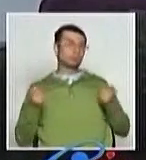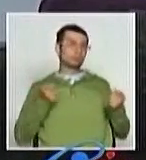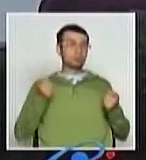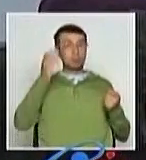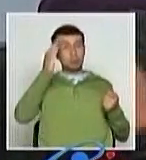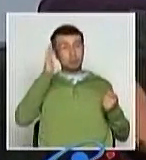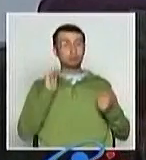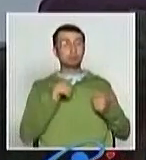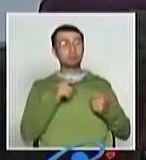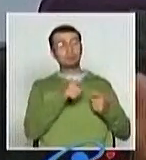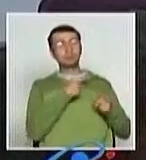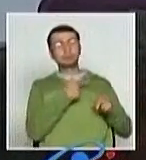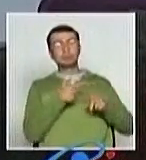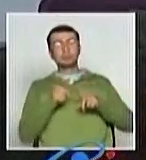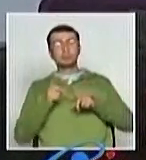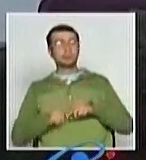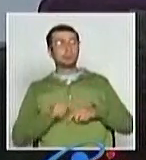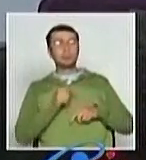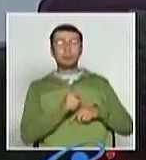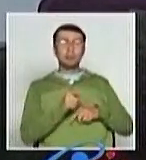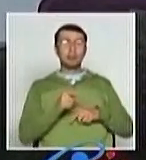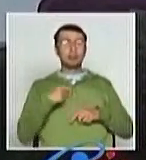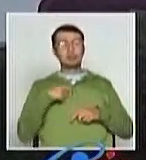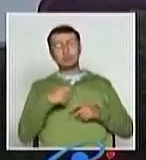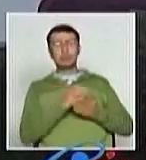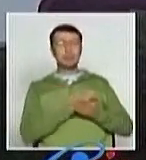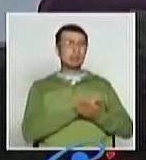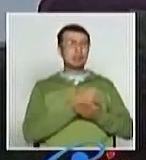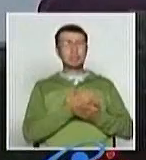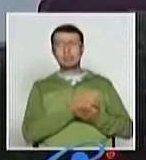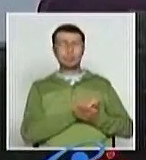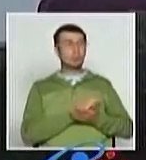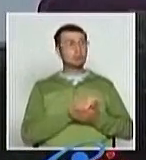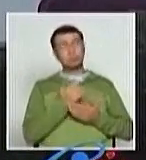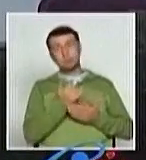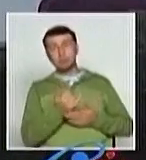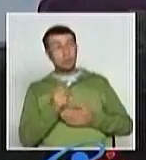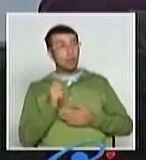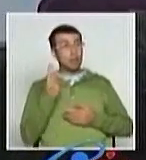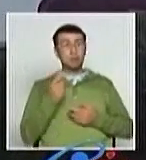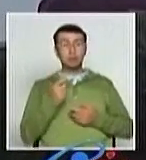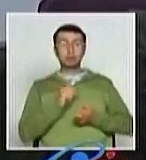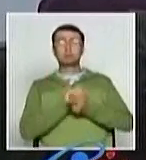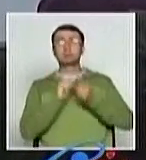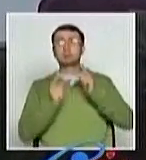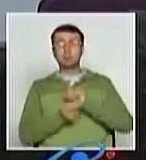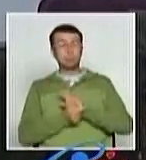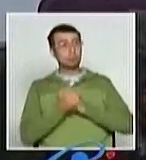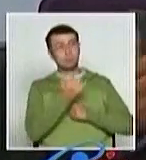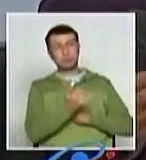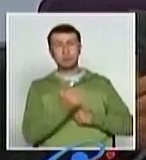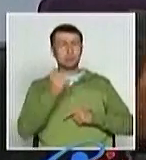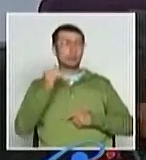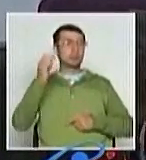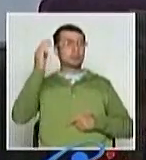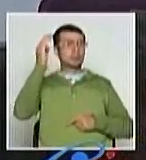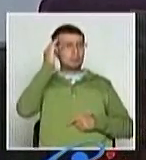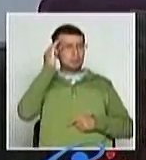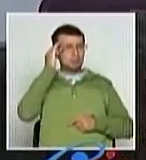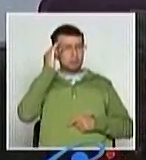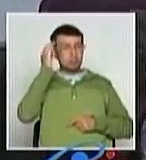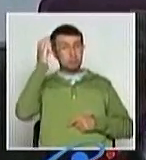obsesivos compulsivos los trastornos de bipolaridad es una alteración bioquímica del cerebro Entonces ese c humano por la mañana se